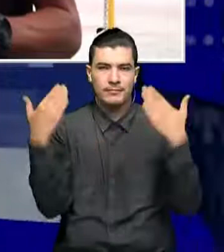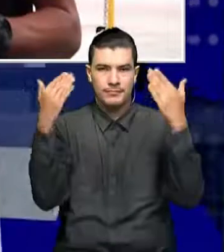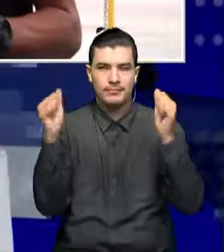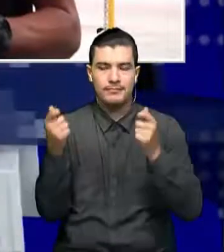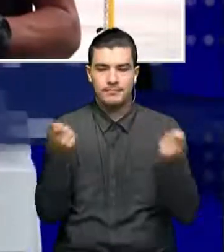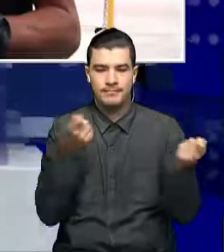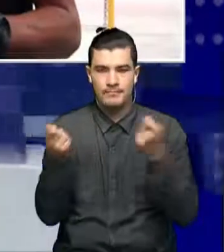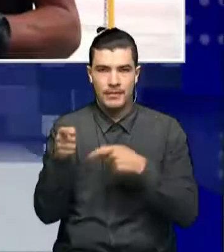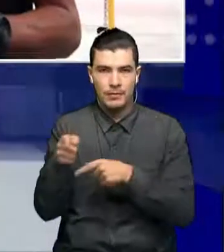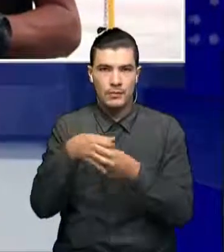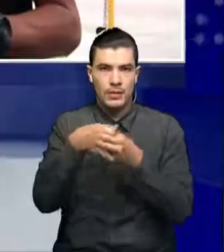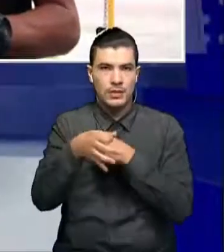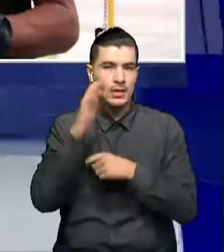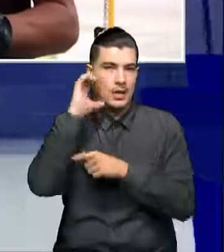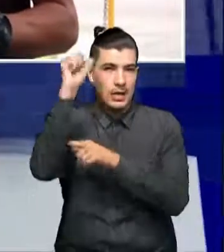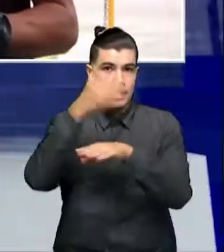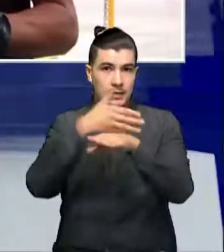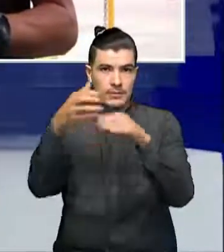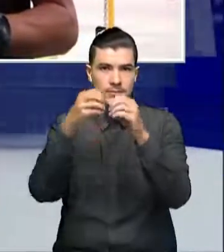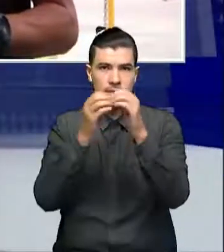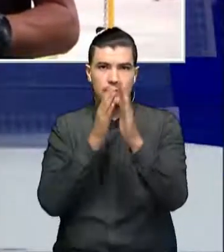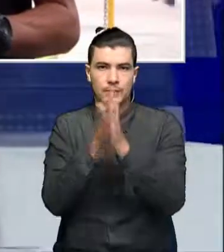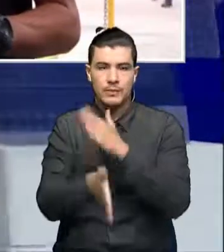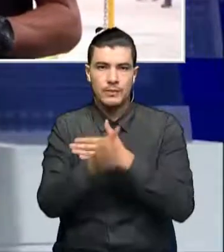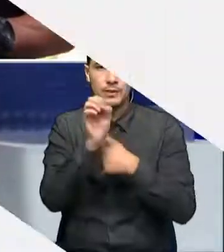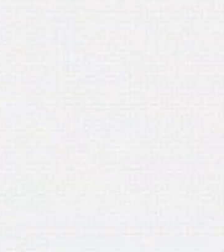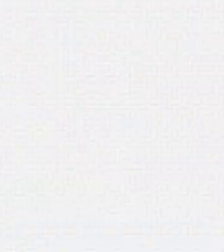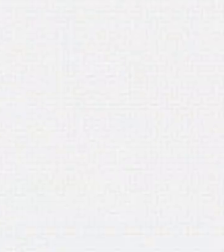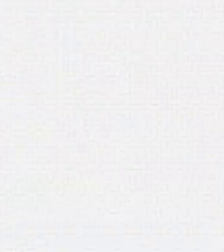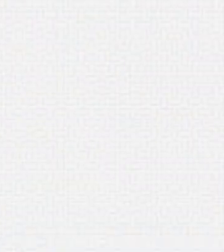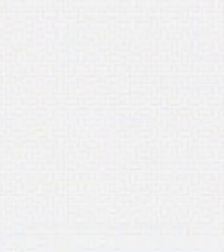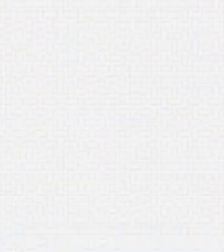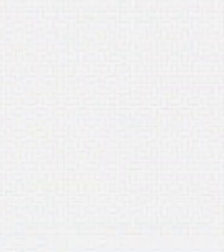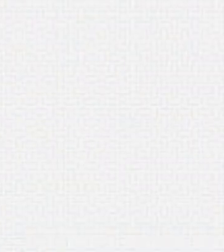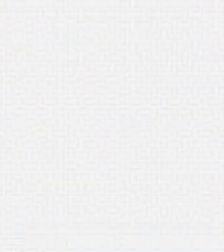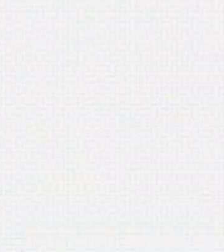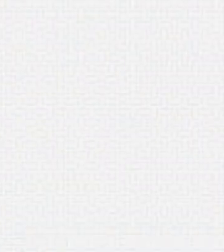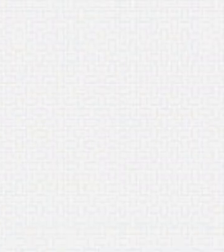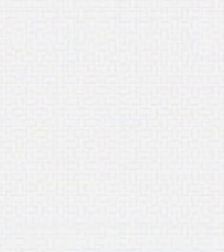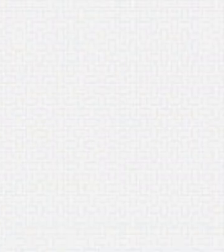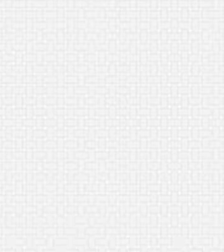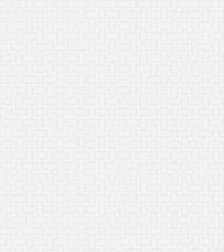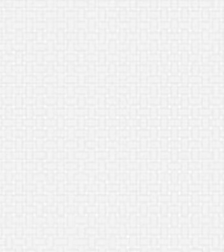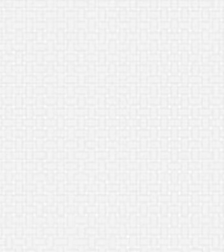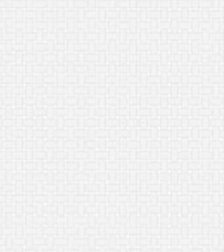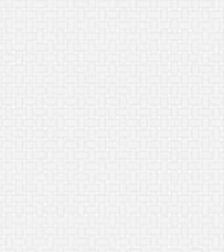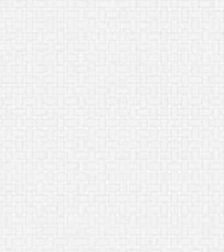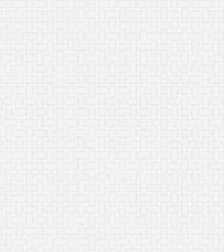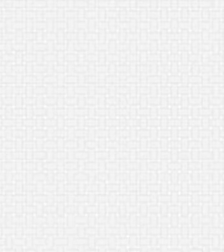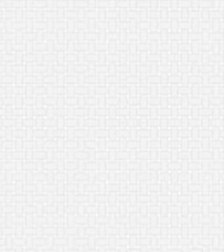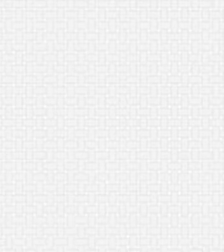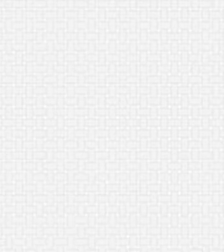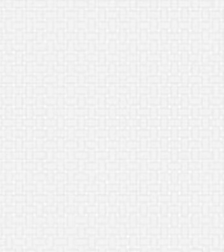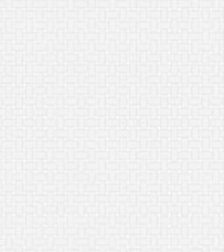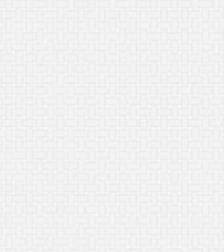castro desde ocaña en el norte de santander para oriente noticias muy buenas tardes ganando punto com